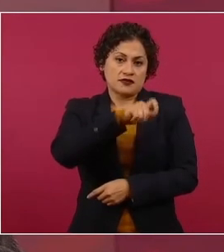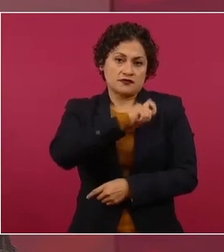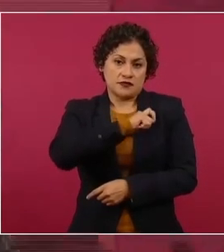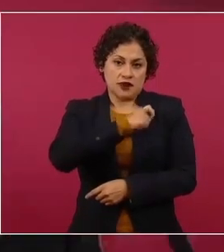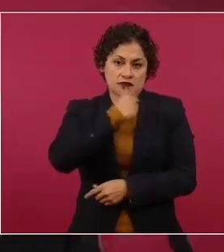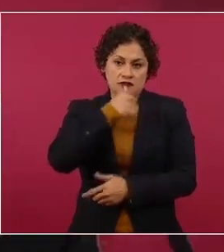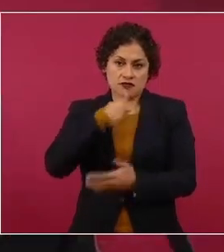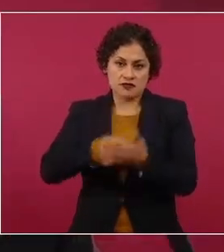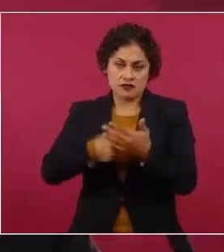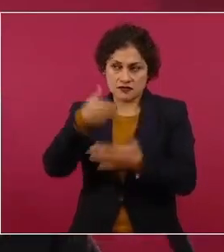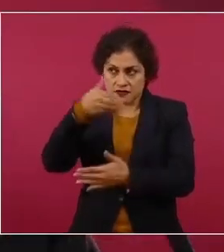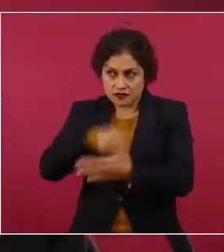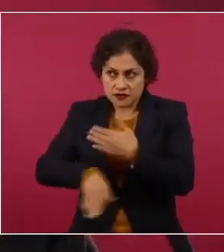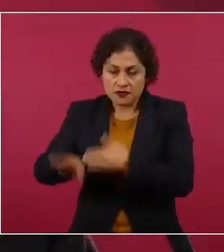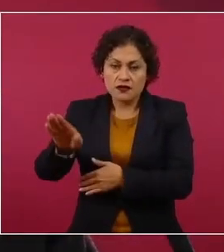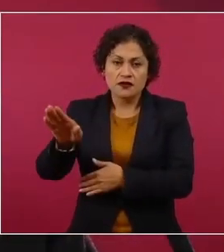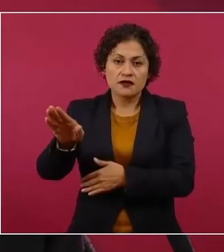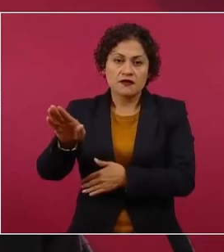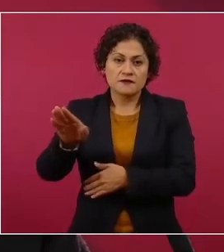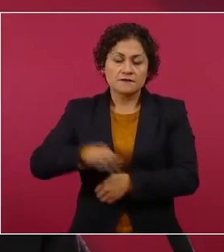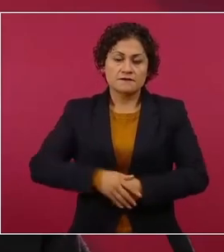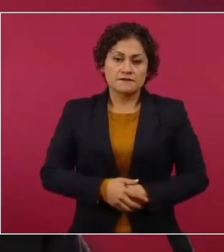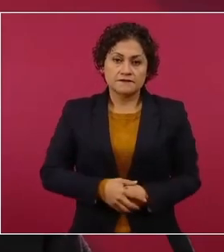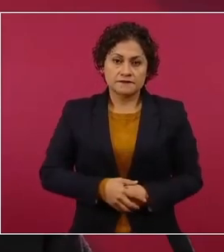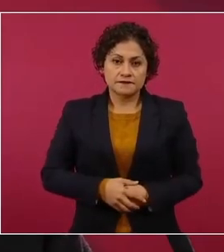y ni siquiera